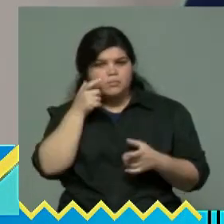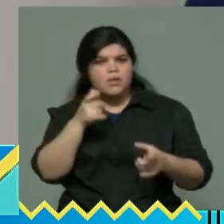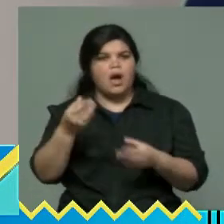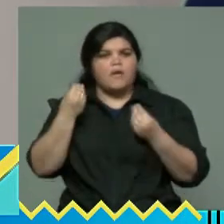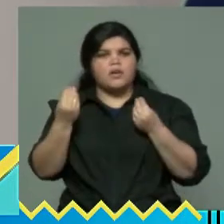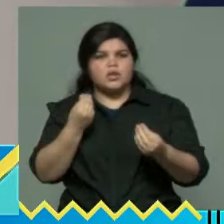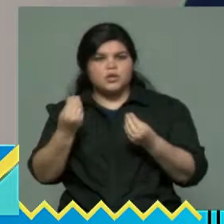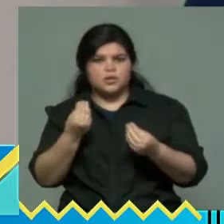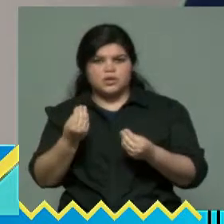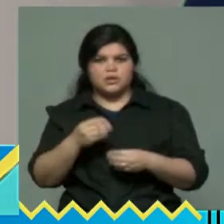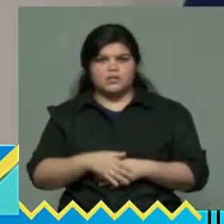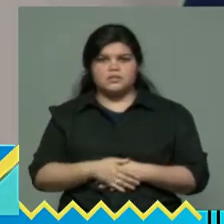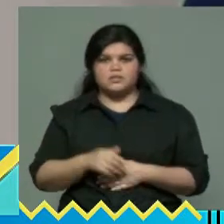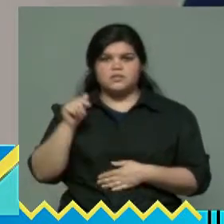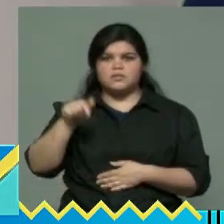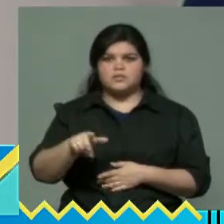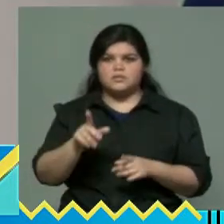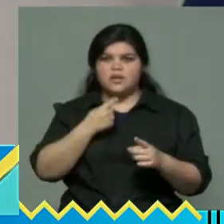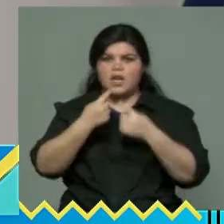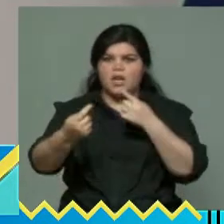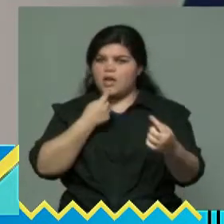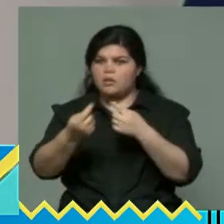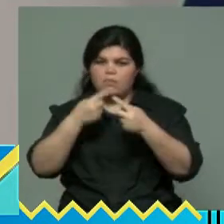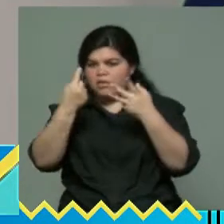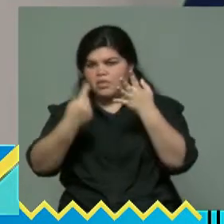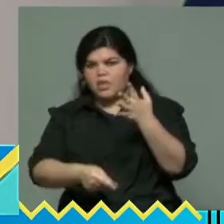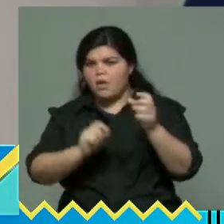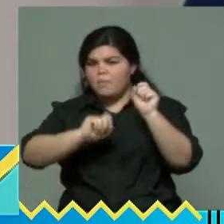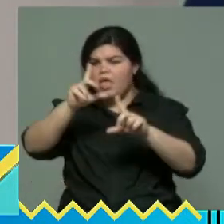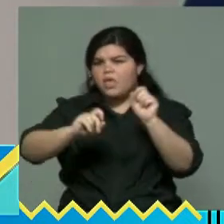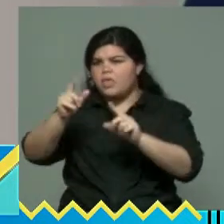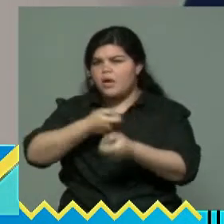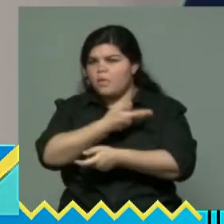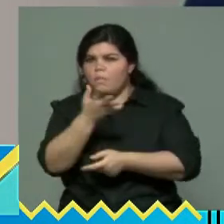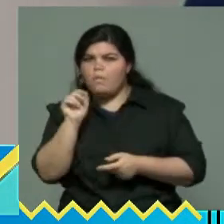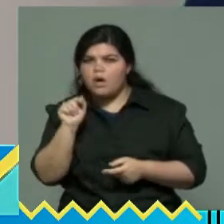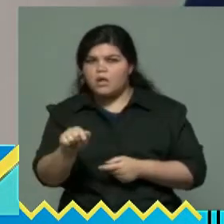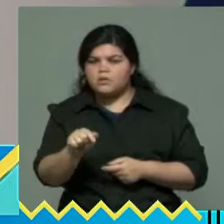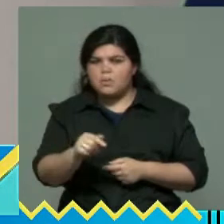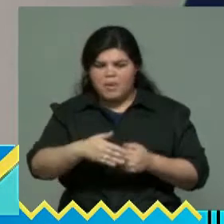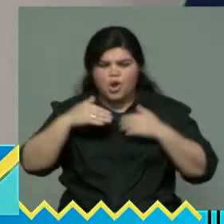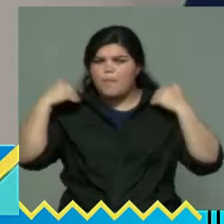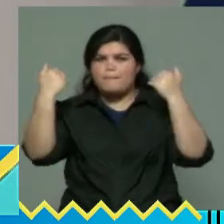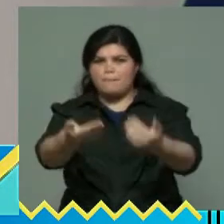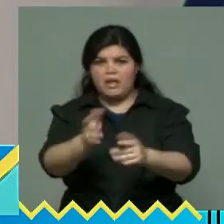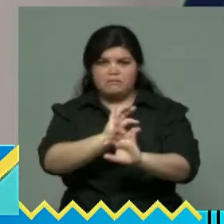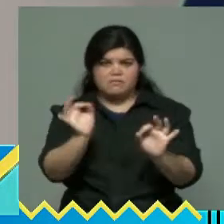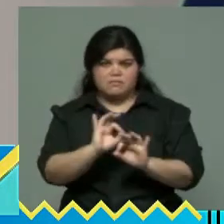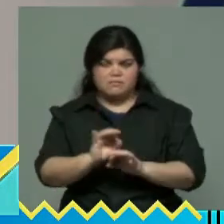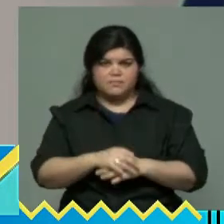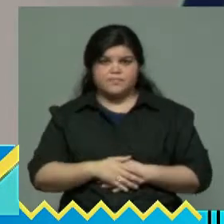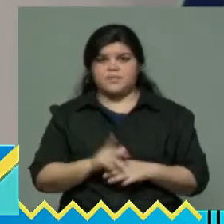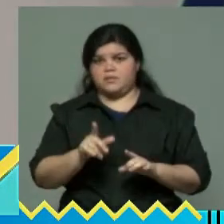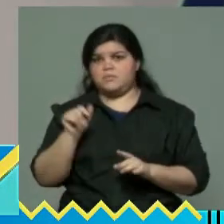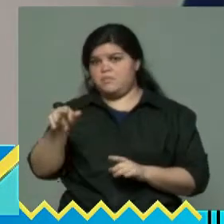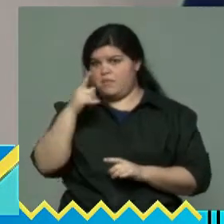focus groups o de encuestas sin ver mucho más allá, cuando justamente, bueno, lo decía